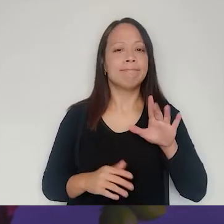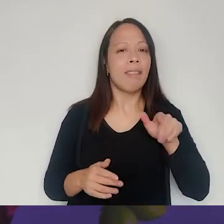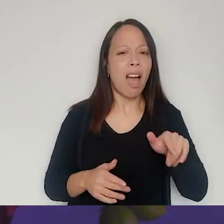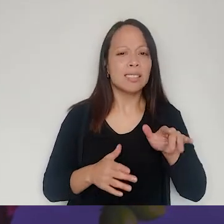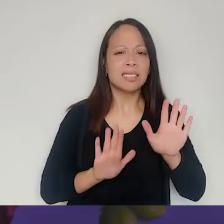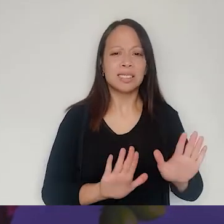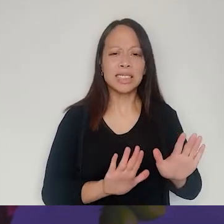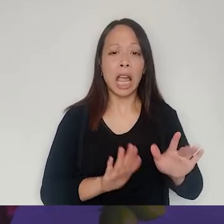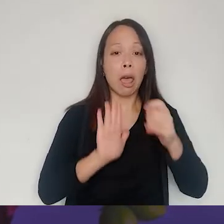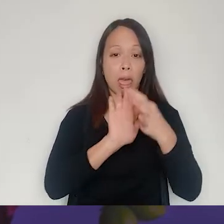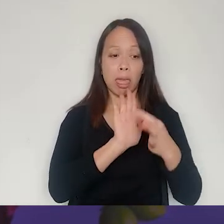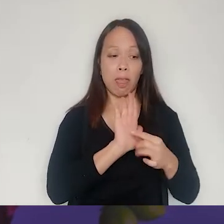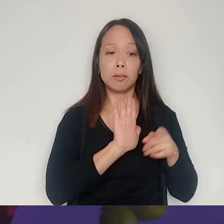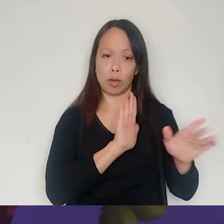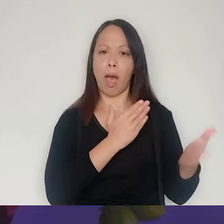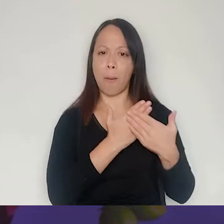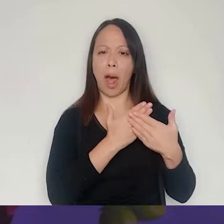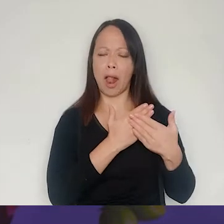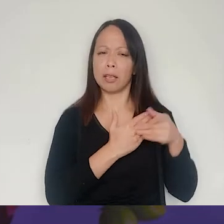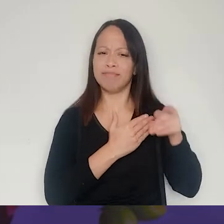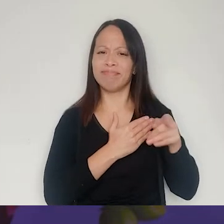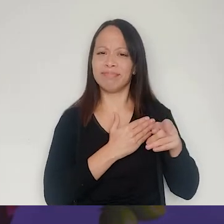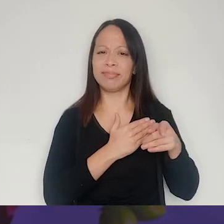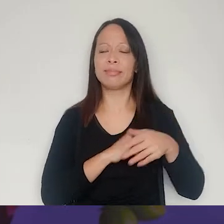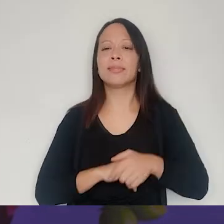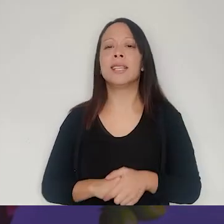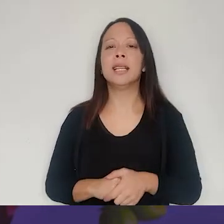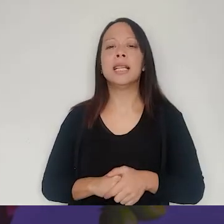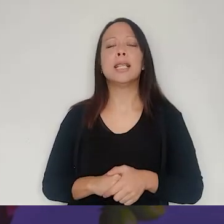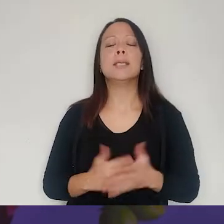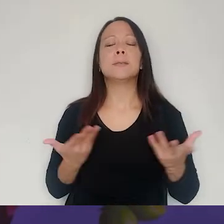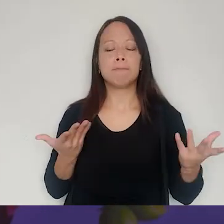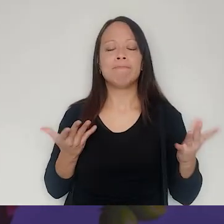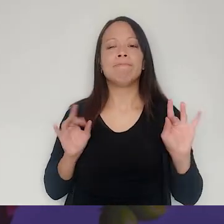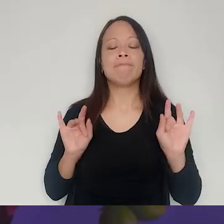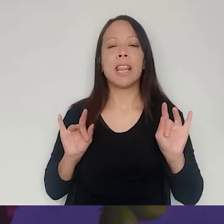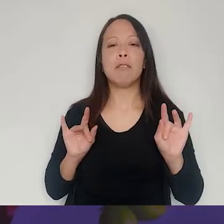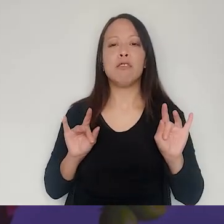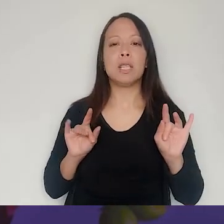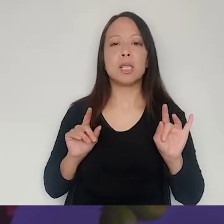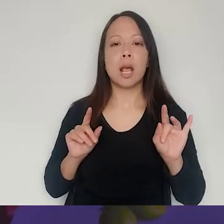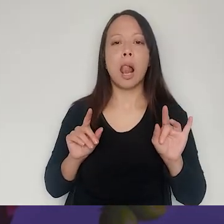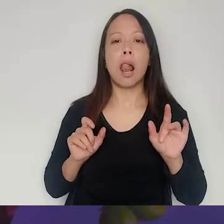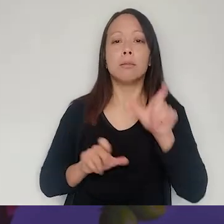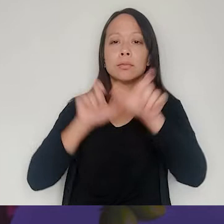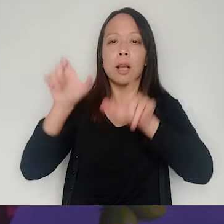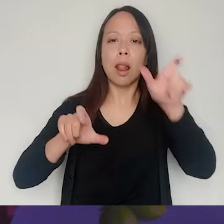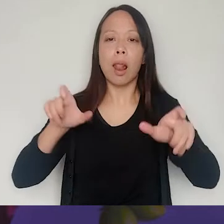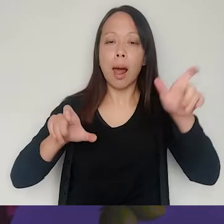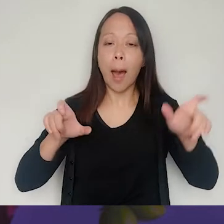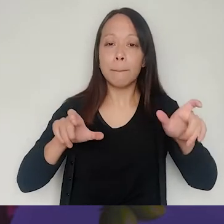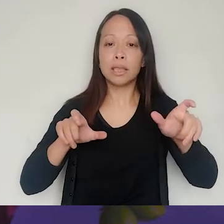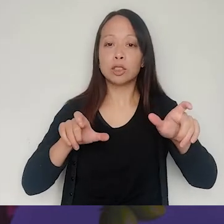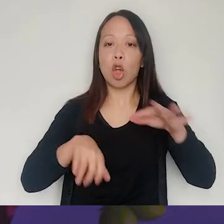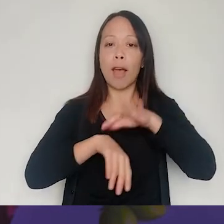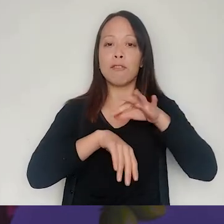más datos que refuerzan esta hipótesis. Concretamente, podemos ver que el mayor número de desplazamientos en España fuera de la